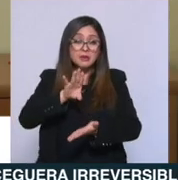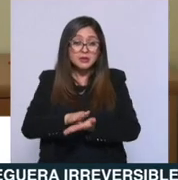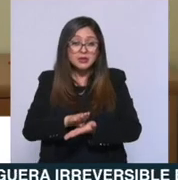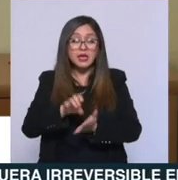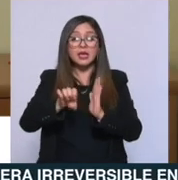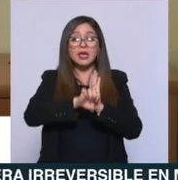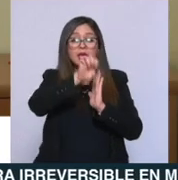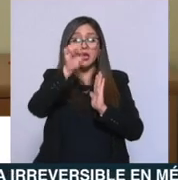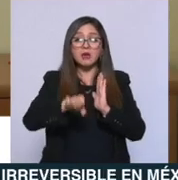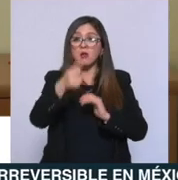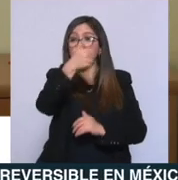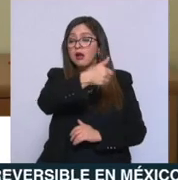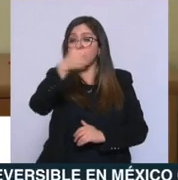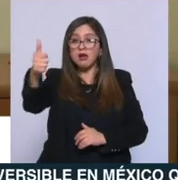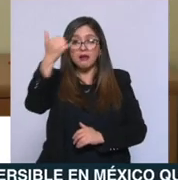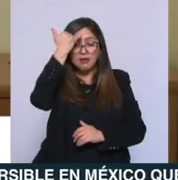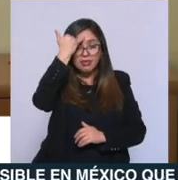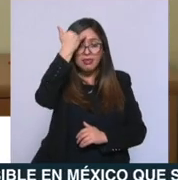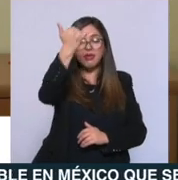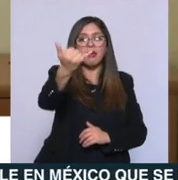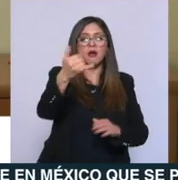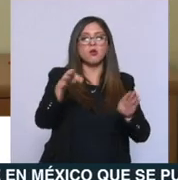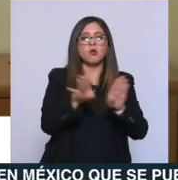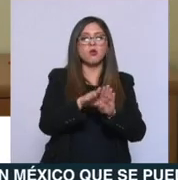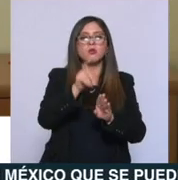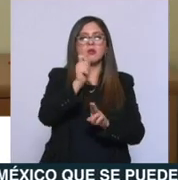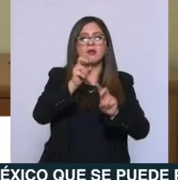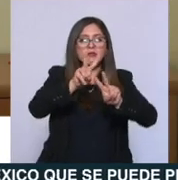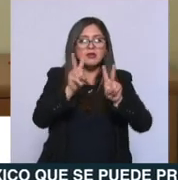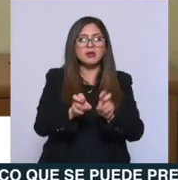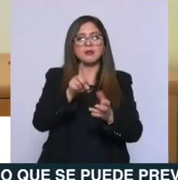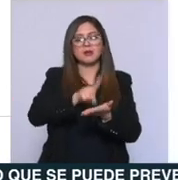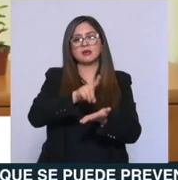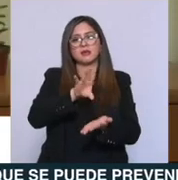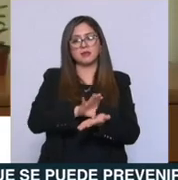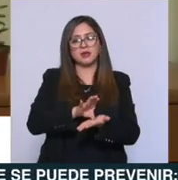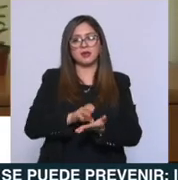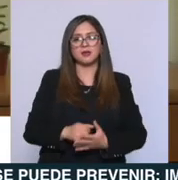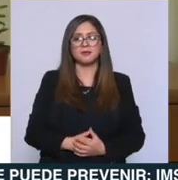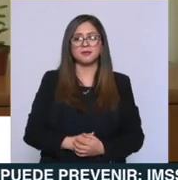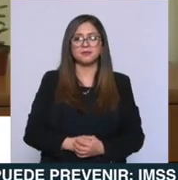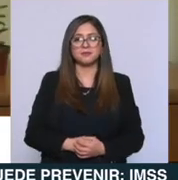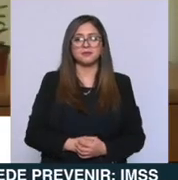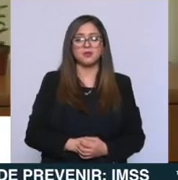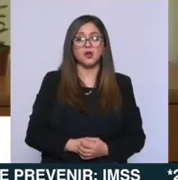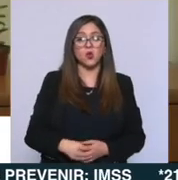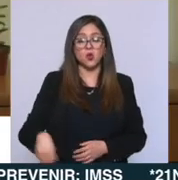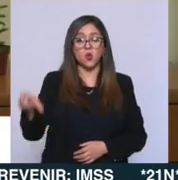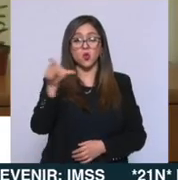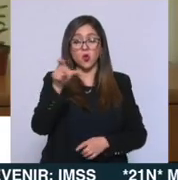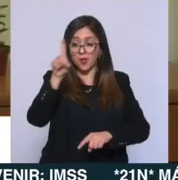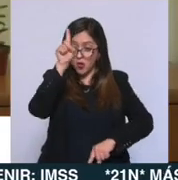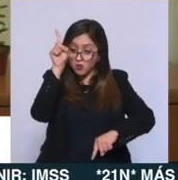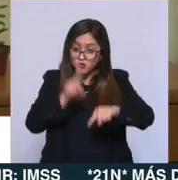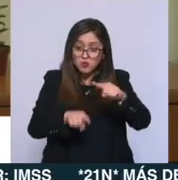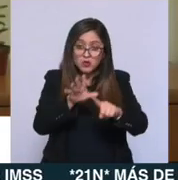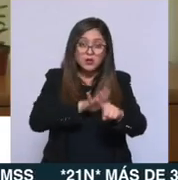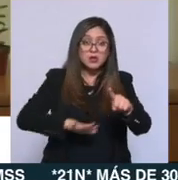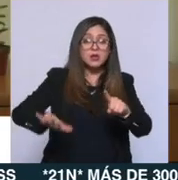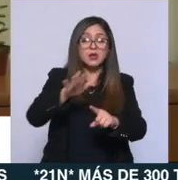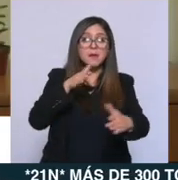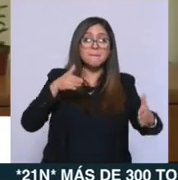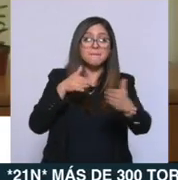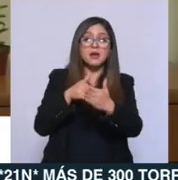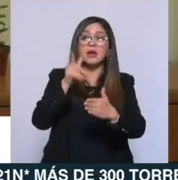estos paradigmas y hay estos tabús referentes al tema de la discapacidad. El día que desaparezcan las barreras sociales, es decir,